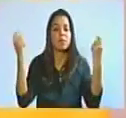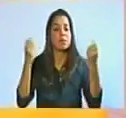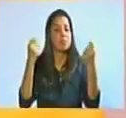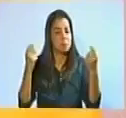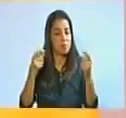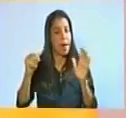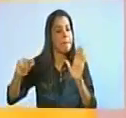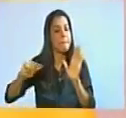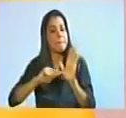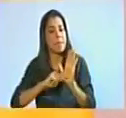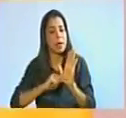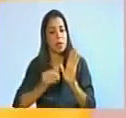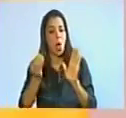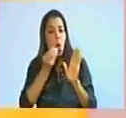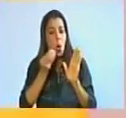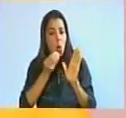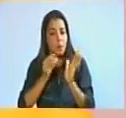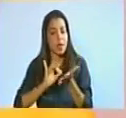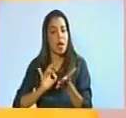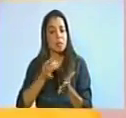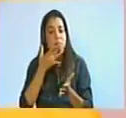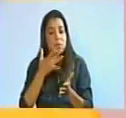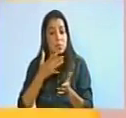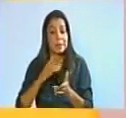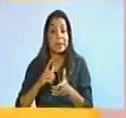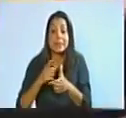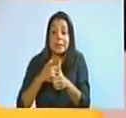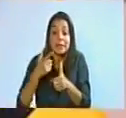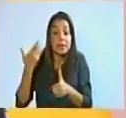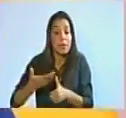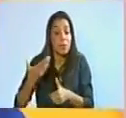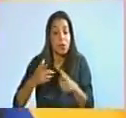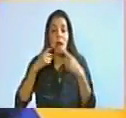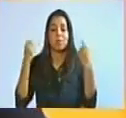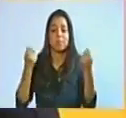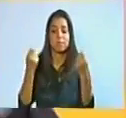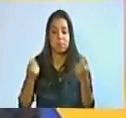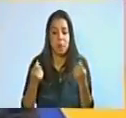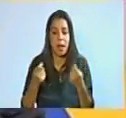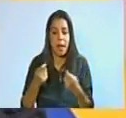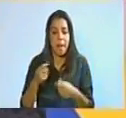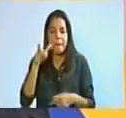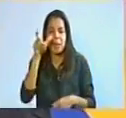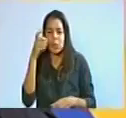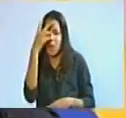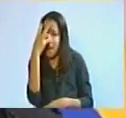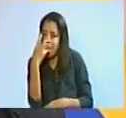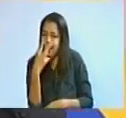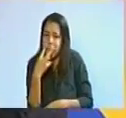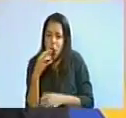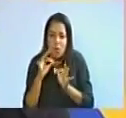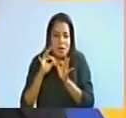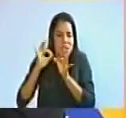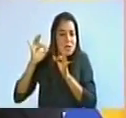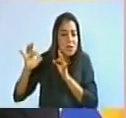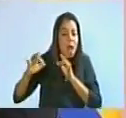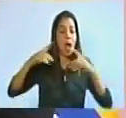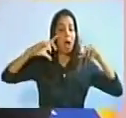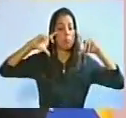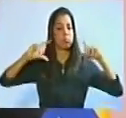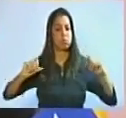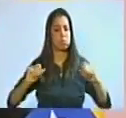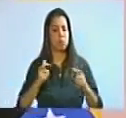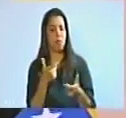es ese precio lo más rápido posible, la difusión. Y tiene que, pero el más humilde, no solo los estudiosos, los que tienen